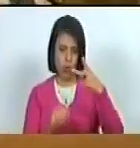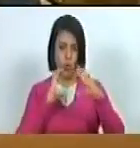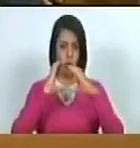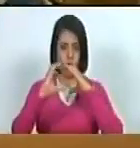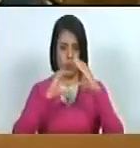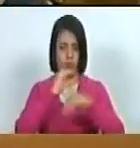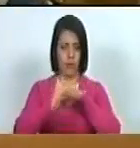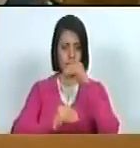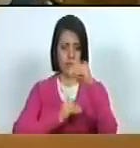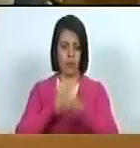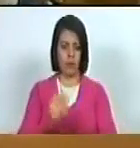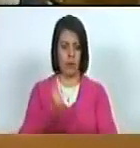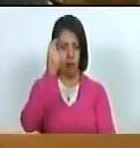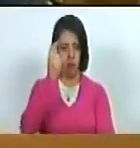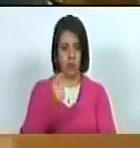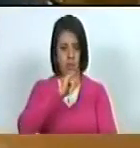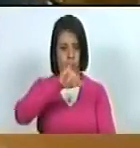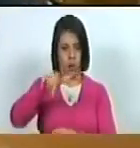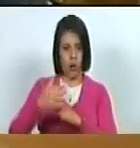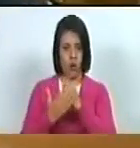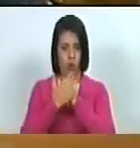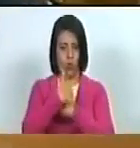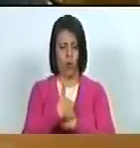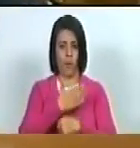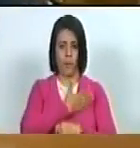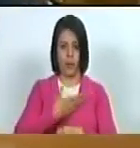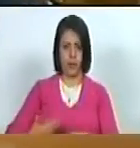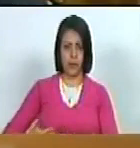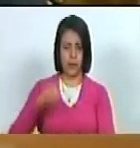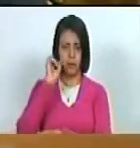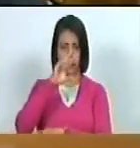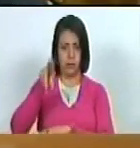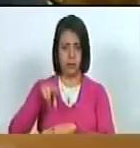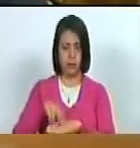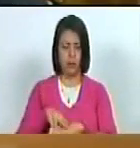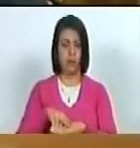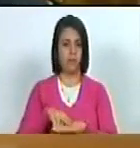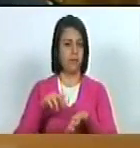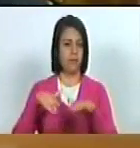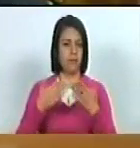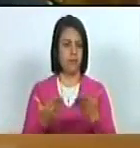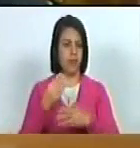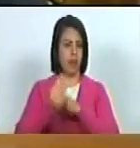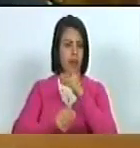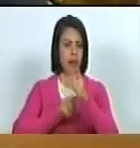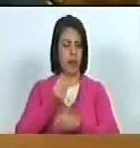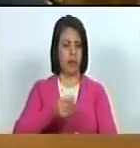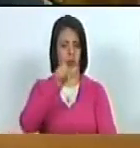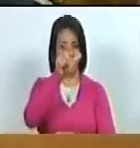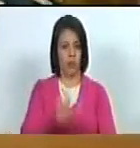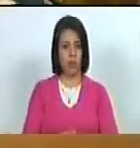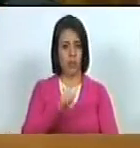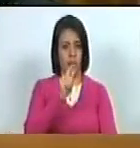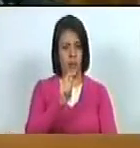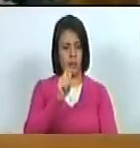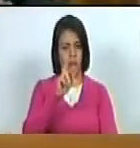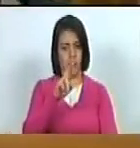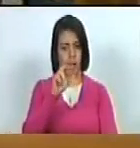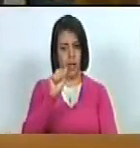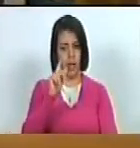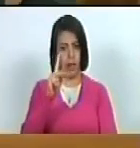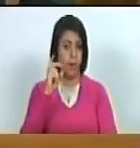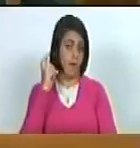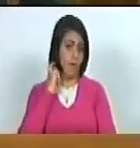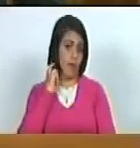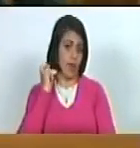comunicación dirigida al diputado Jorge Rodríguez Gómez, presidente de la Asamblea Nacional, suscrita por el ciudadano Tarek Gwydian Sapp,